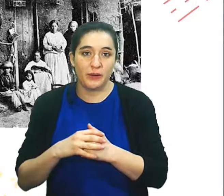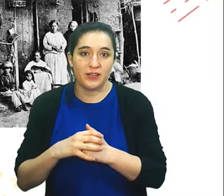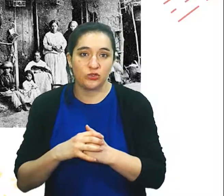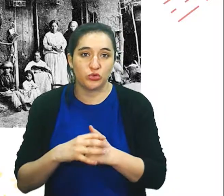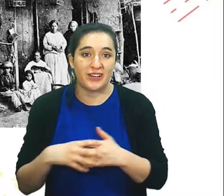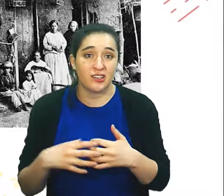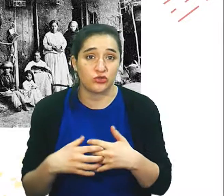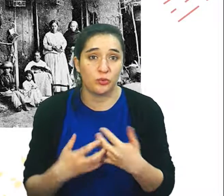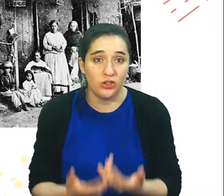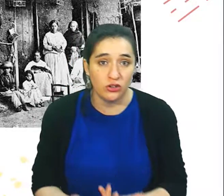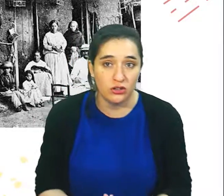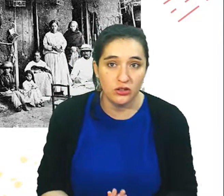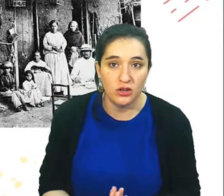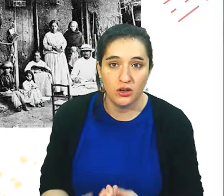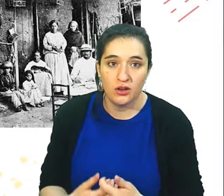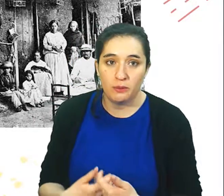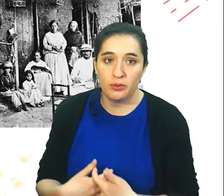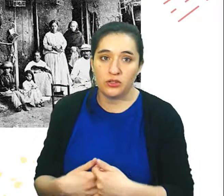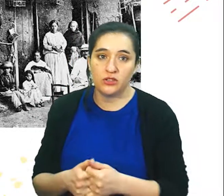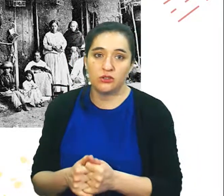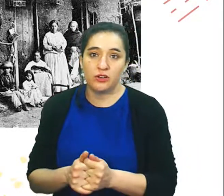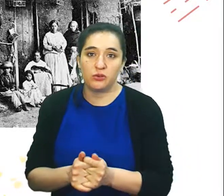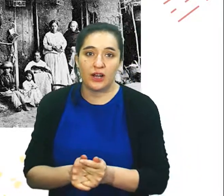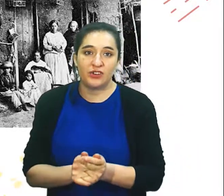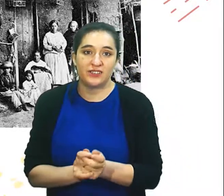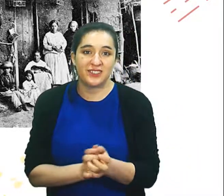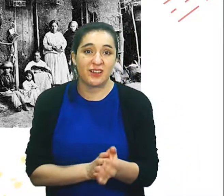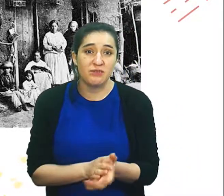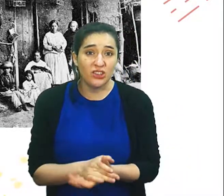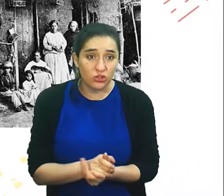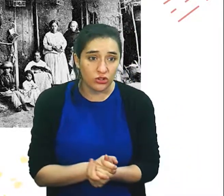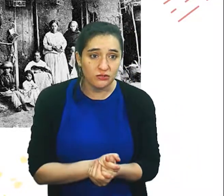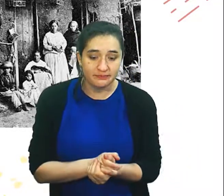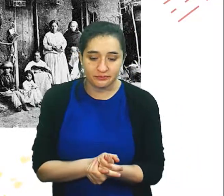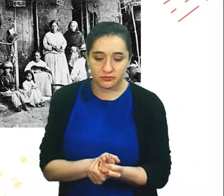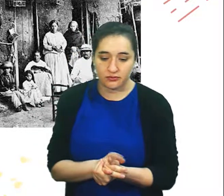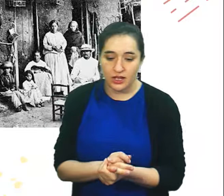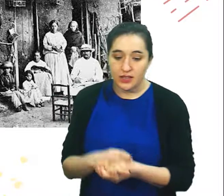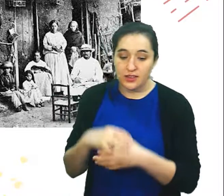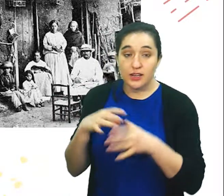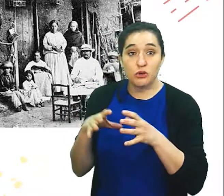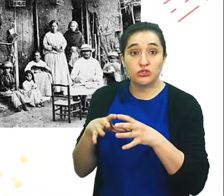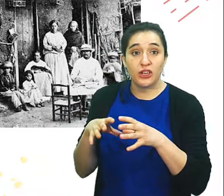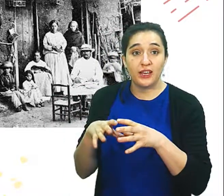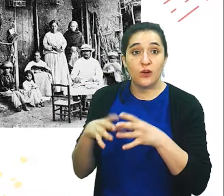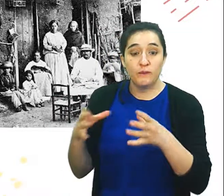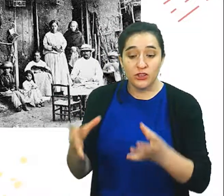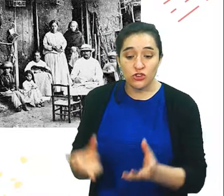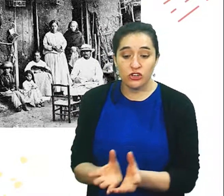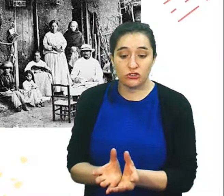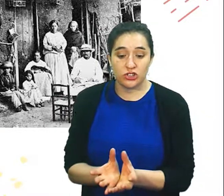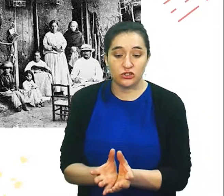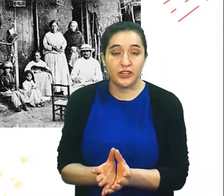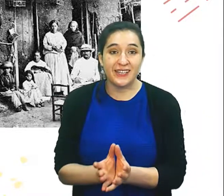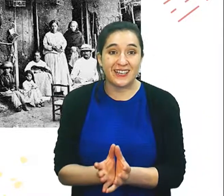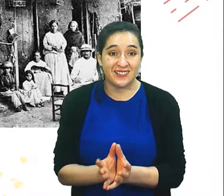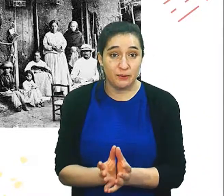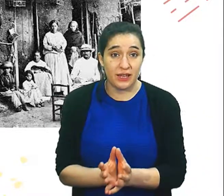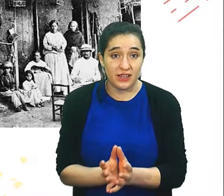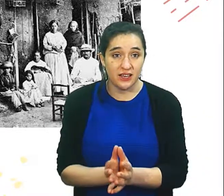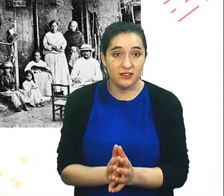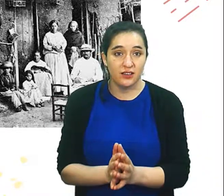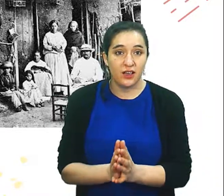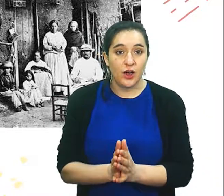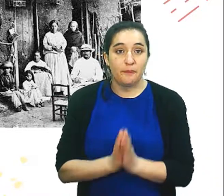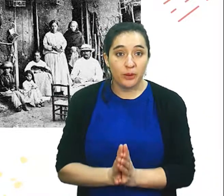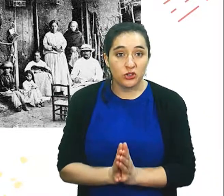que Europa es una raza superior, por lo tanto va a haber un afrancesamiento. Tenemos el aumento de los sectores y clase